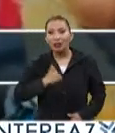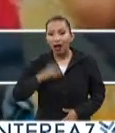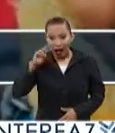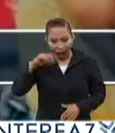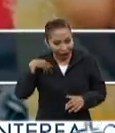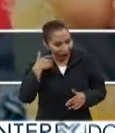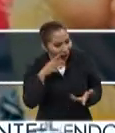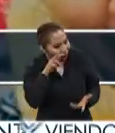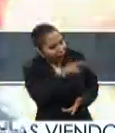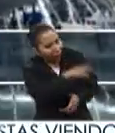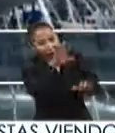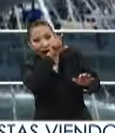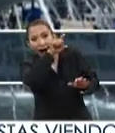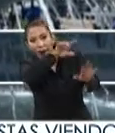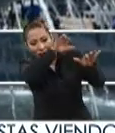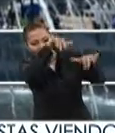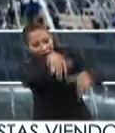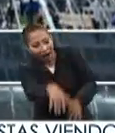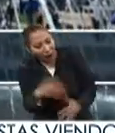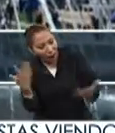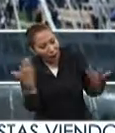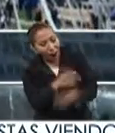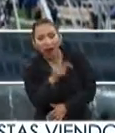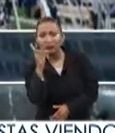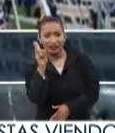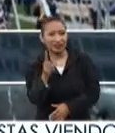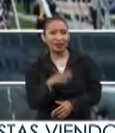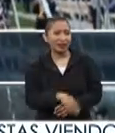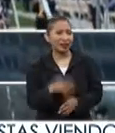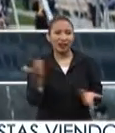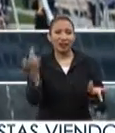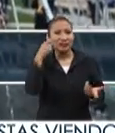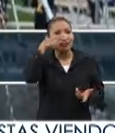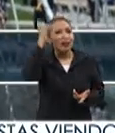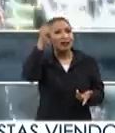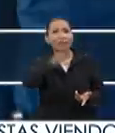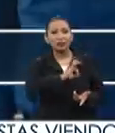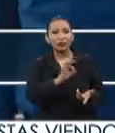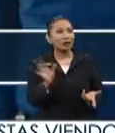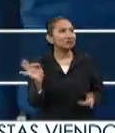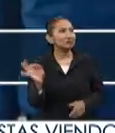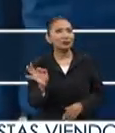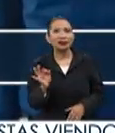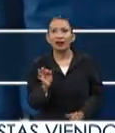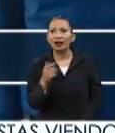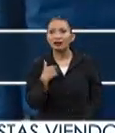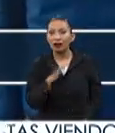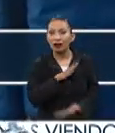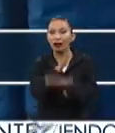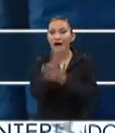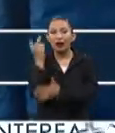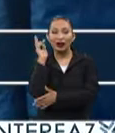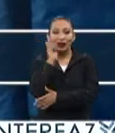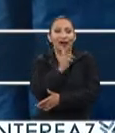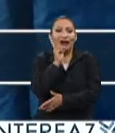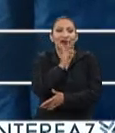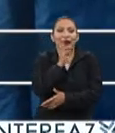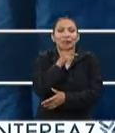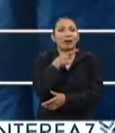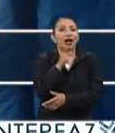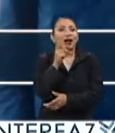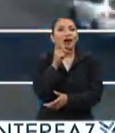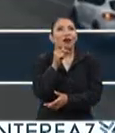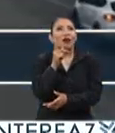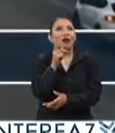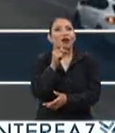en las cataratas de Niágara, es algo totalmente sorprendente, la facilidad que puede a lo mejor uno llegar a experimentar, pero que